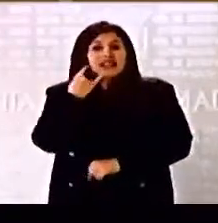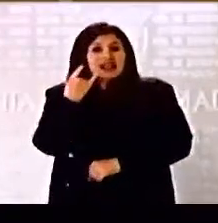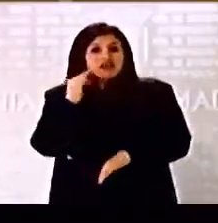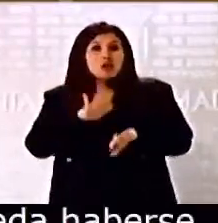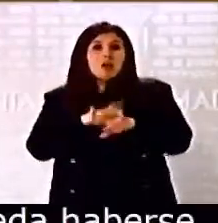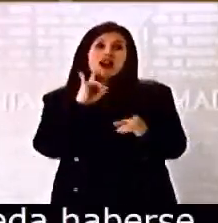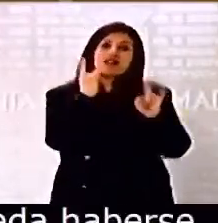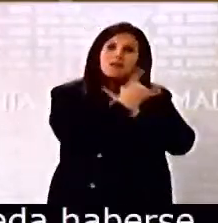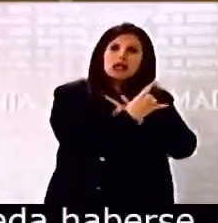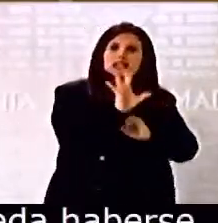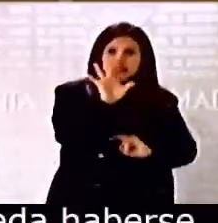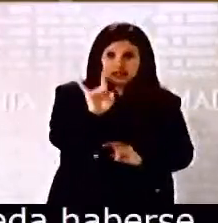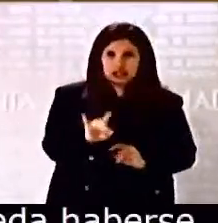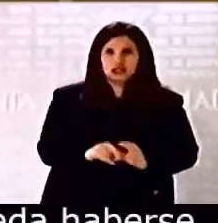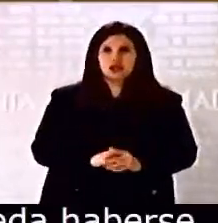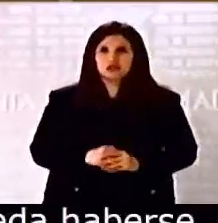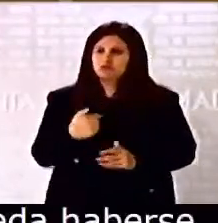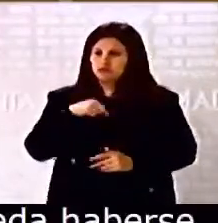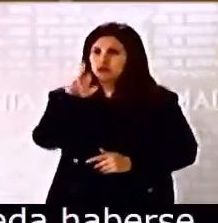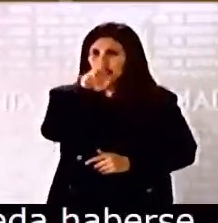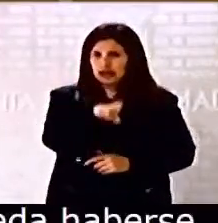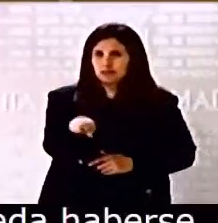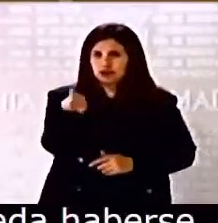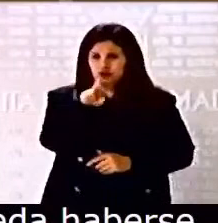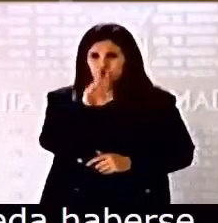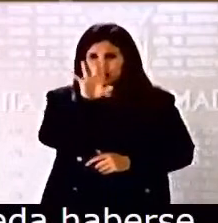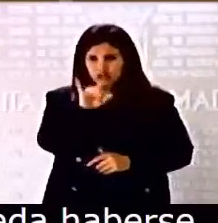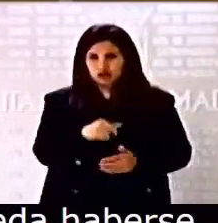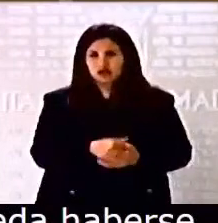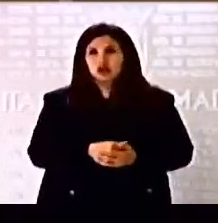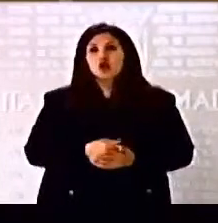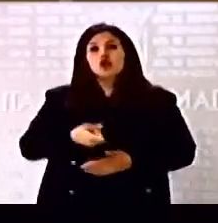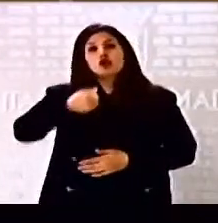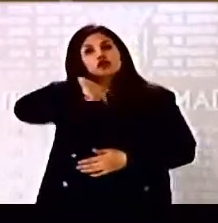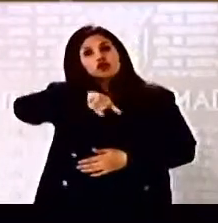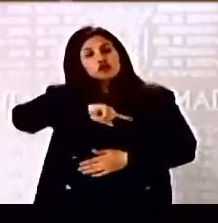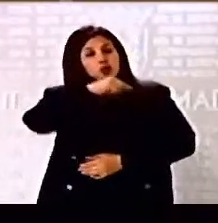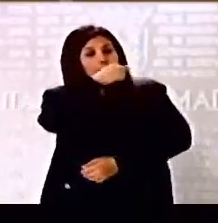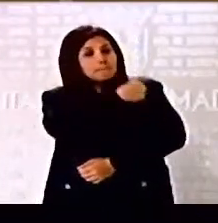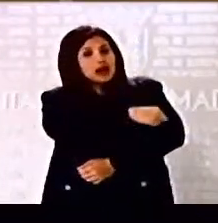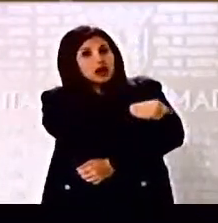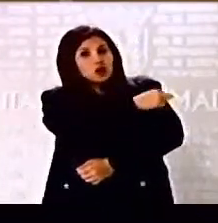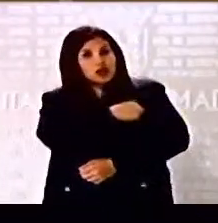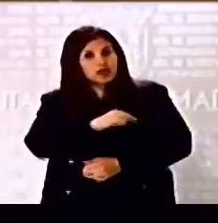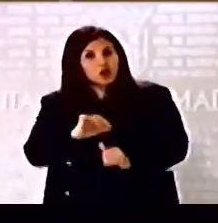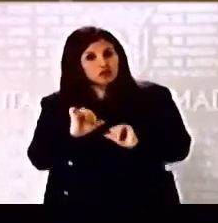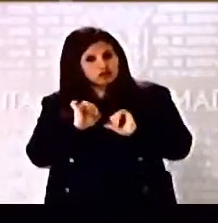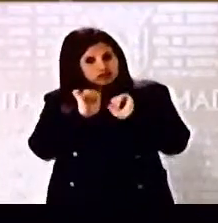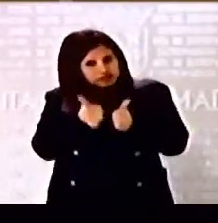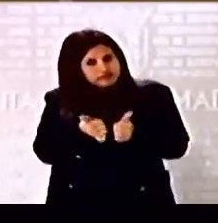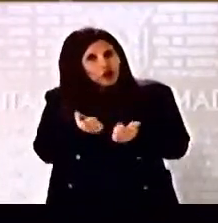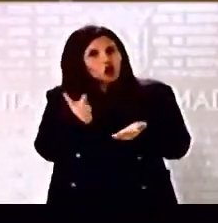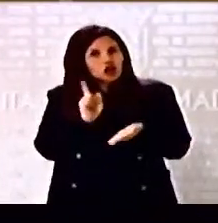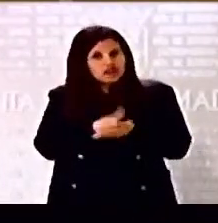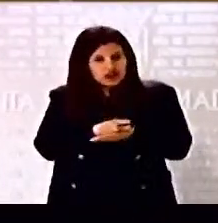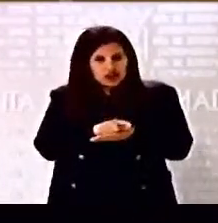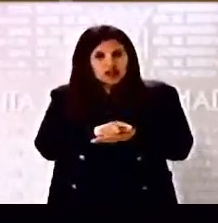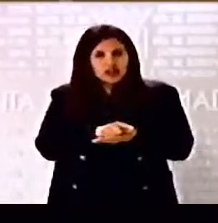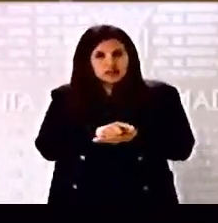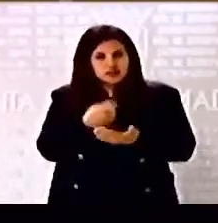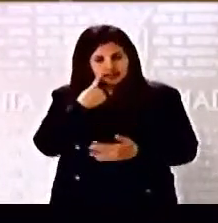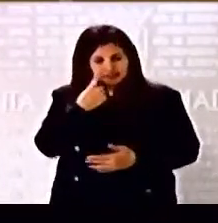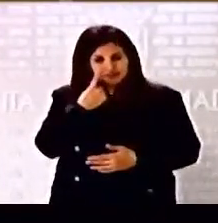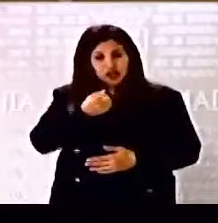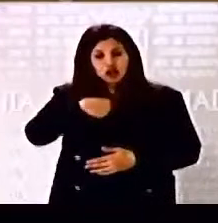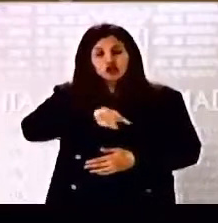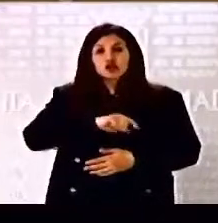Sí. Insisto, hemos retomado la vacunación. Miren ustedes, hemos llamado